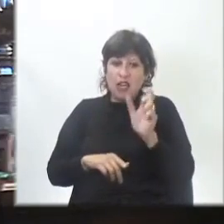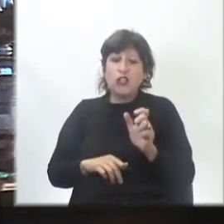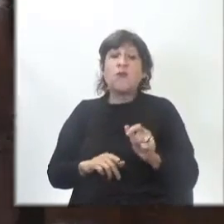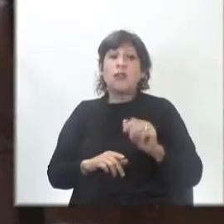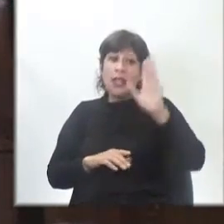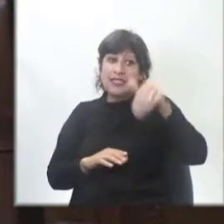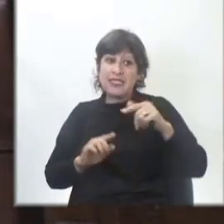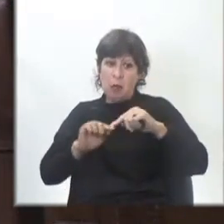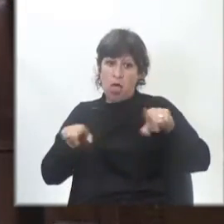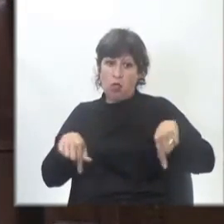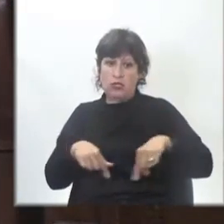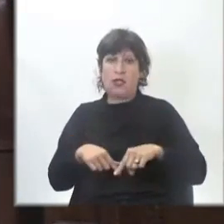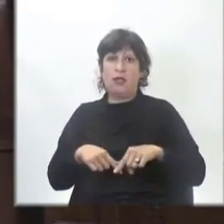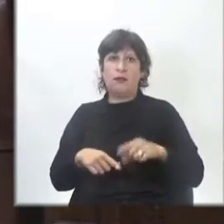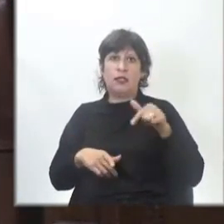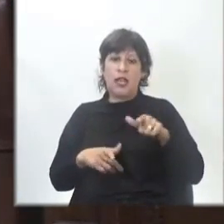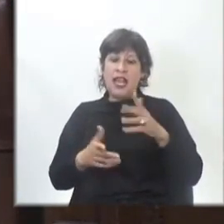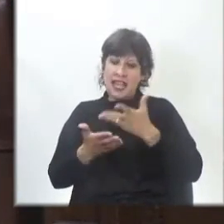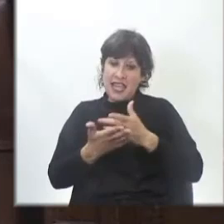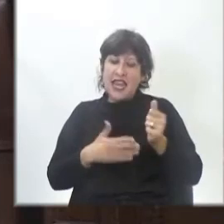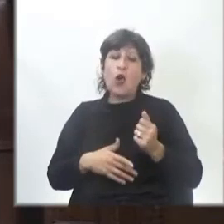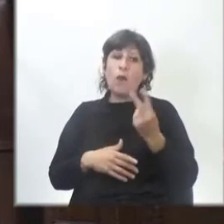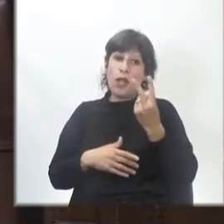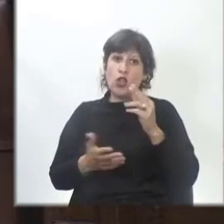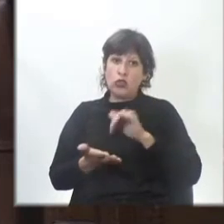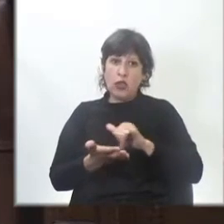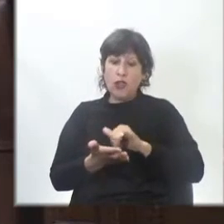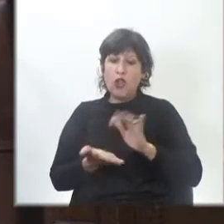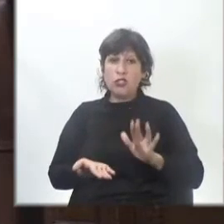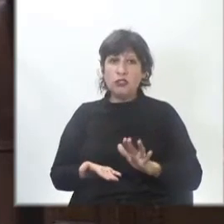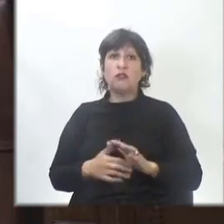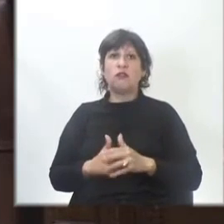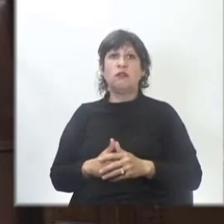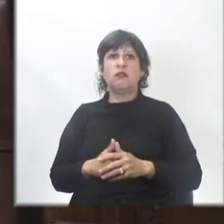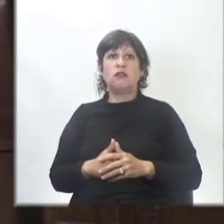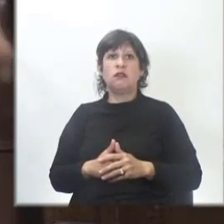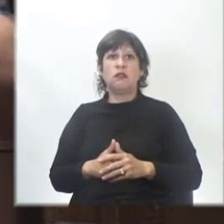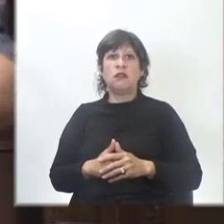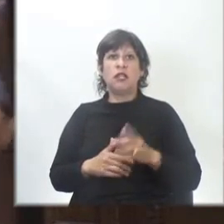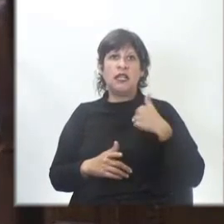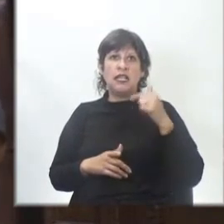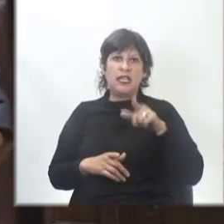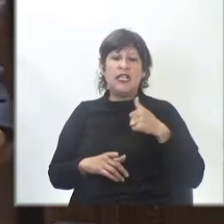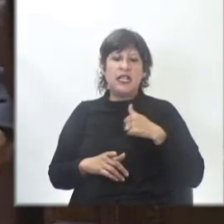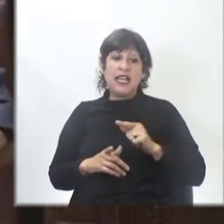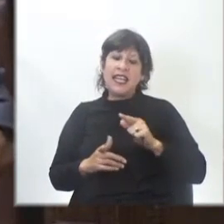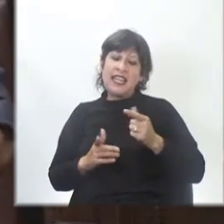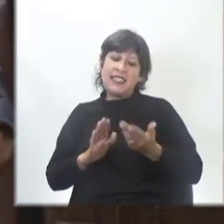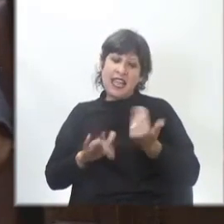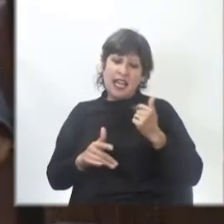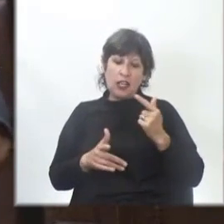sala, que es la compra de los aviones Hércules, que es la desinversión en áreas muy